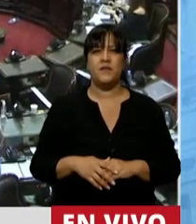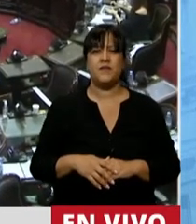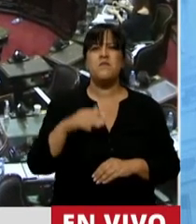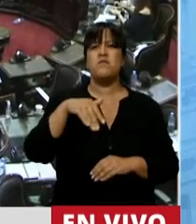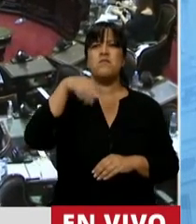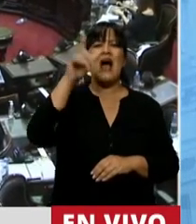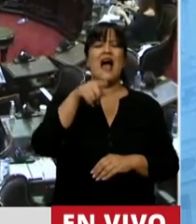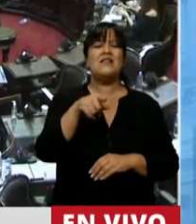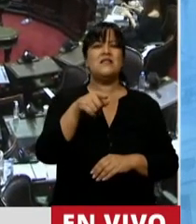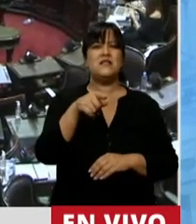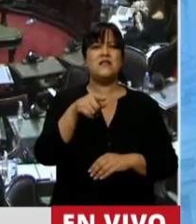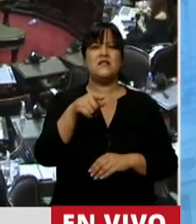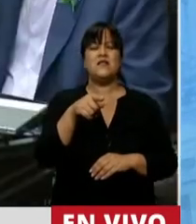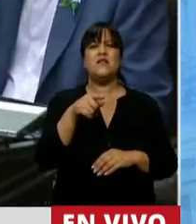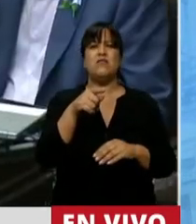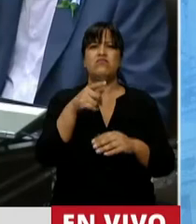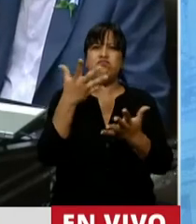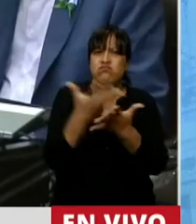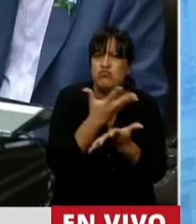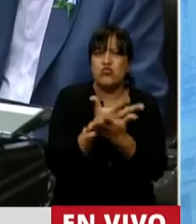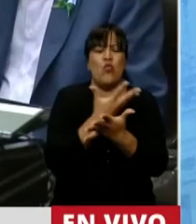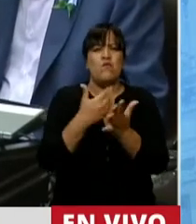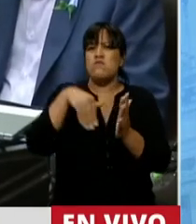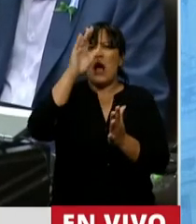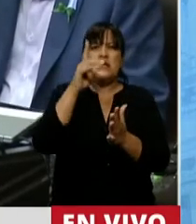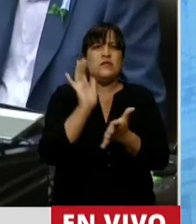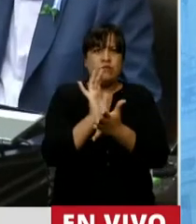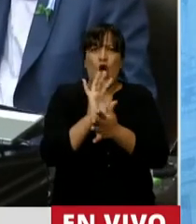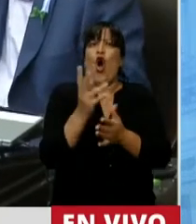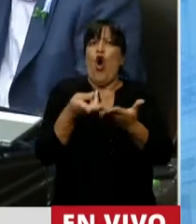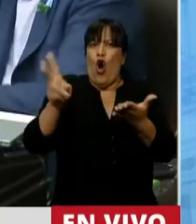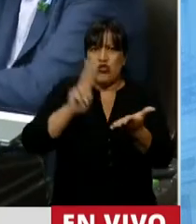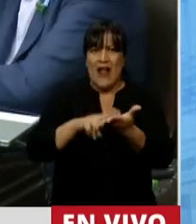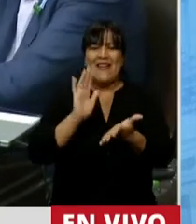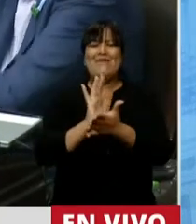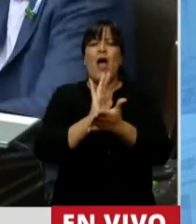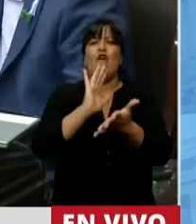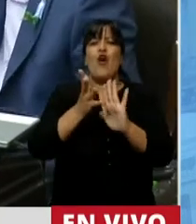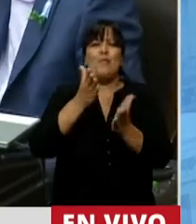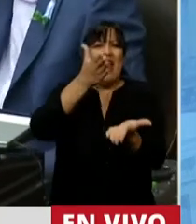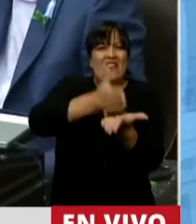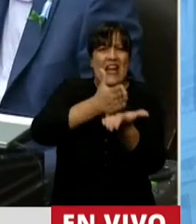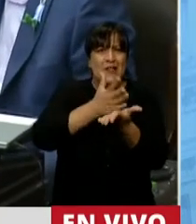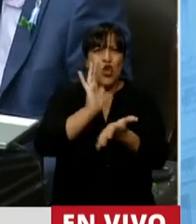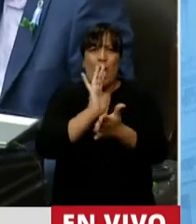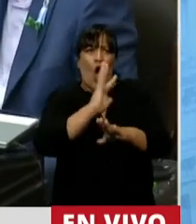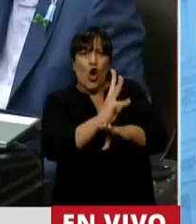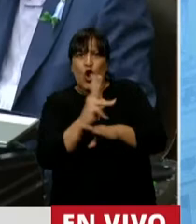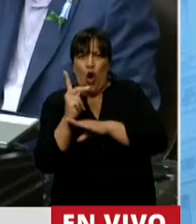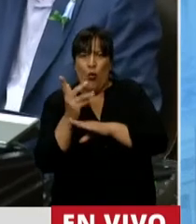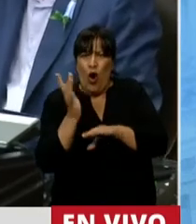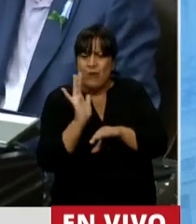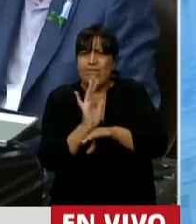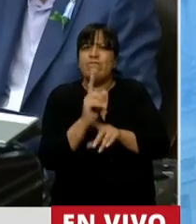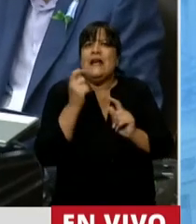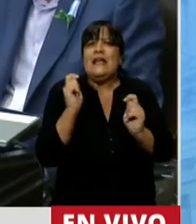azorados a un nuevo robo que se comete en sus derechos, en sus personas, son los jubilados,